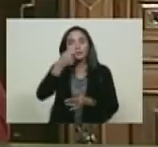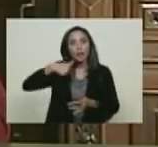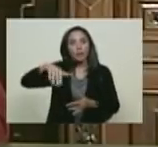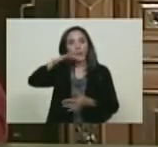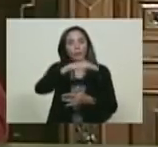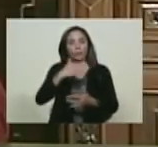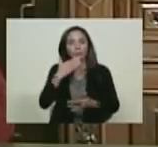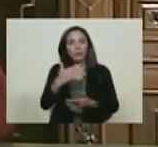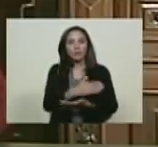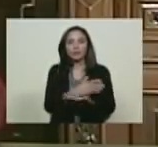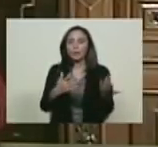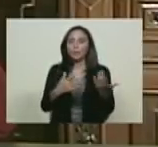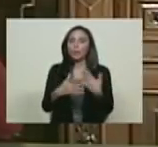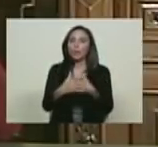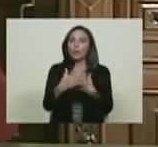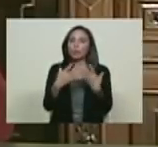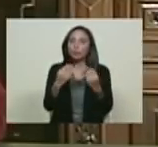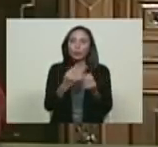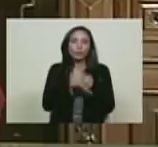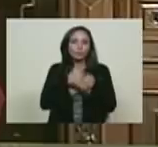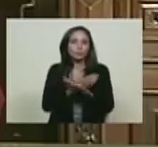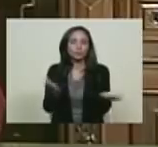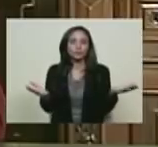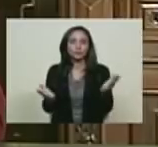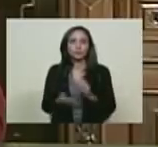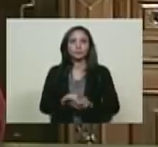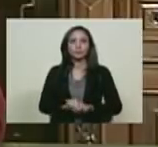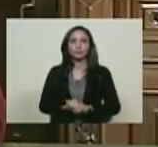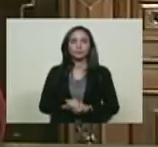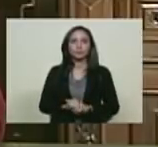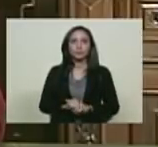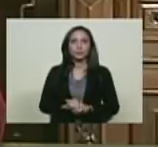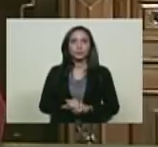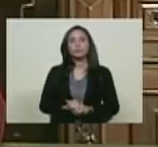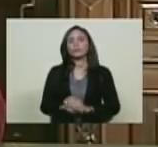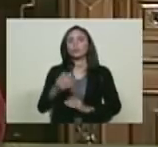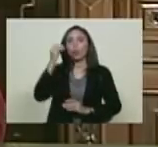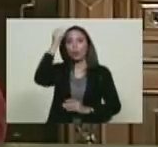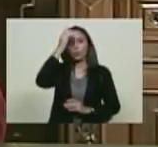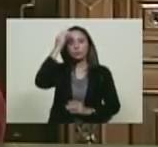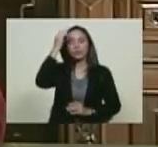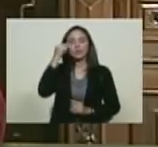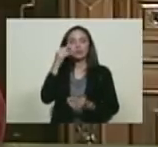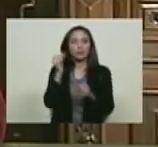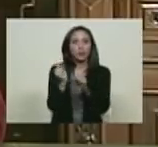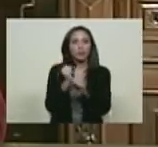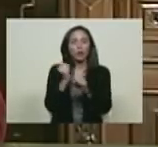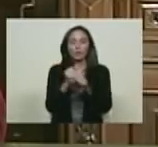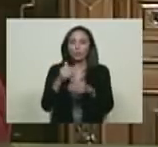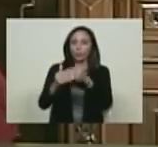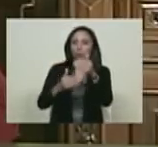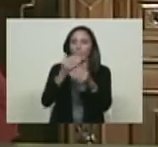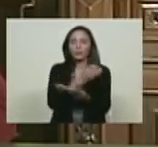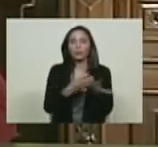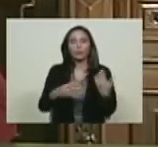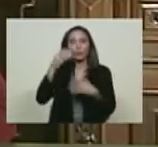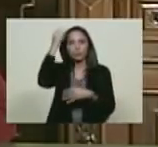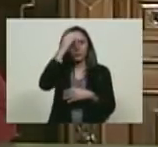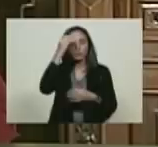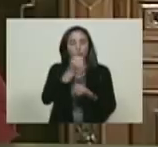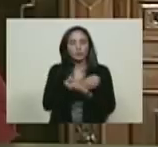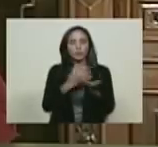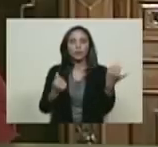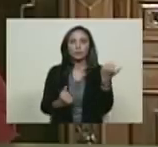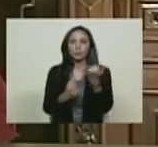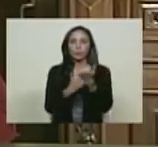Venezuela por su comprensión de siempre, su comprensión permanente, su conciencia, su perseverancia, su trabajo y su